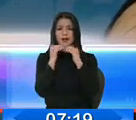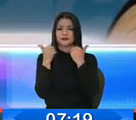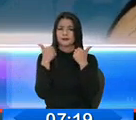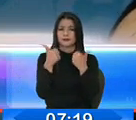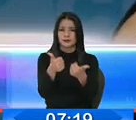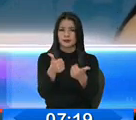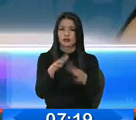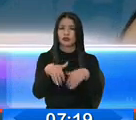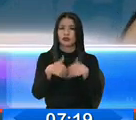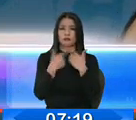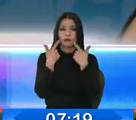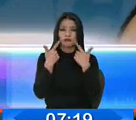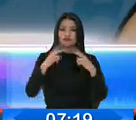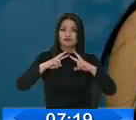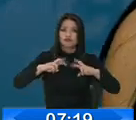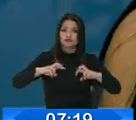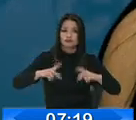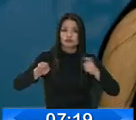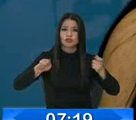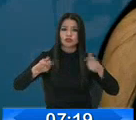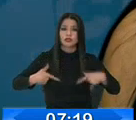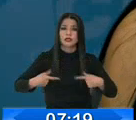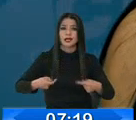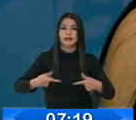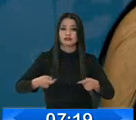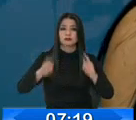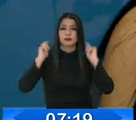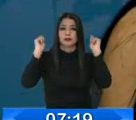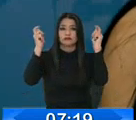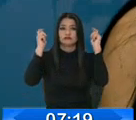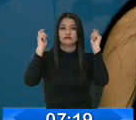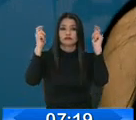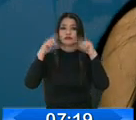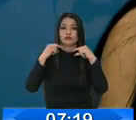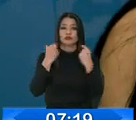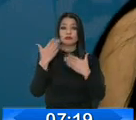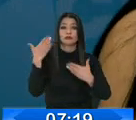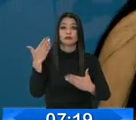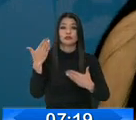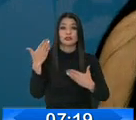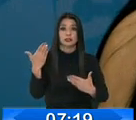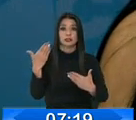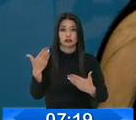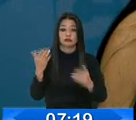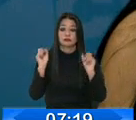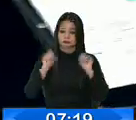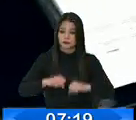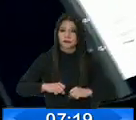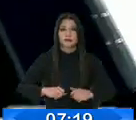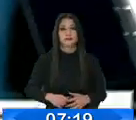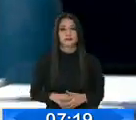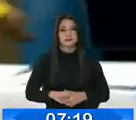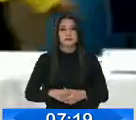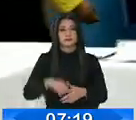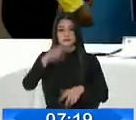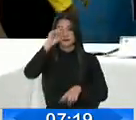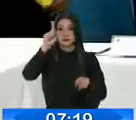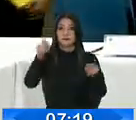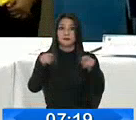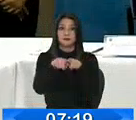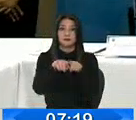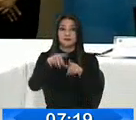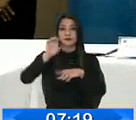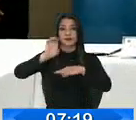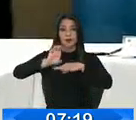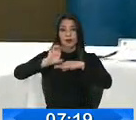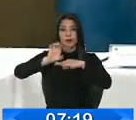la fiscalización y control del gasto electoral de los partidos políticos y de los candidatos. El acuerdo suscrito por las